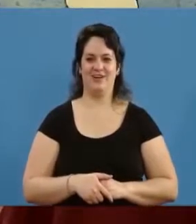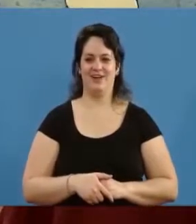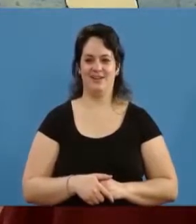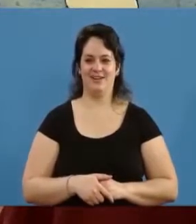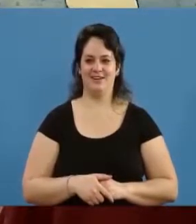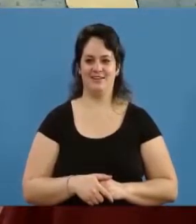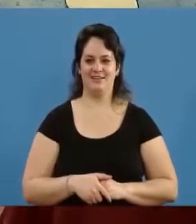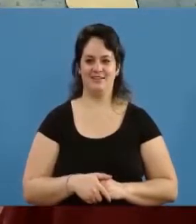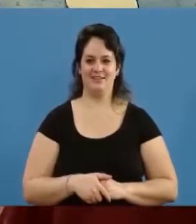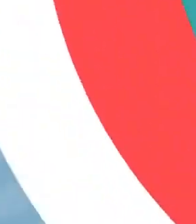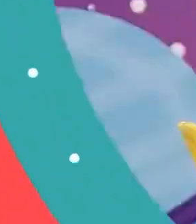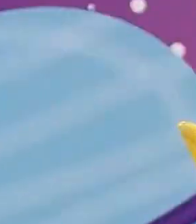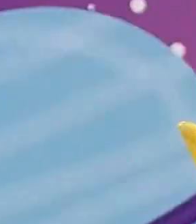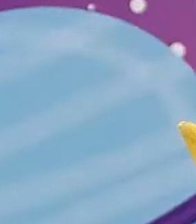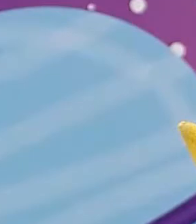papa.